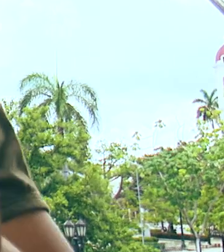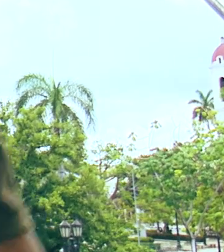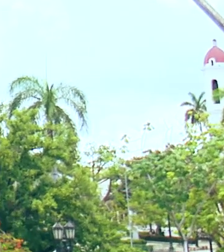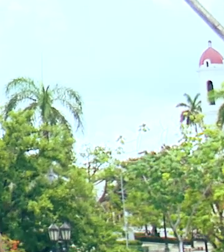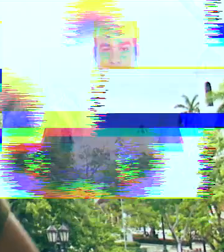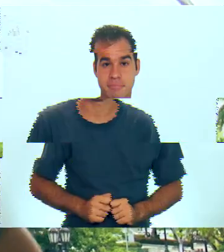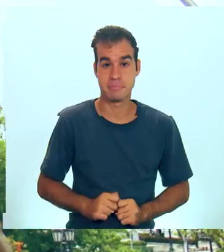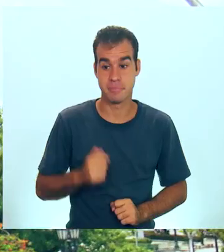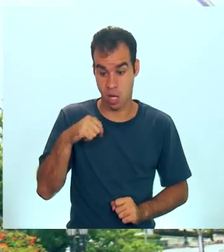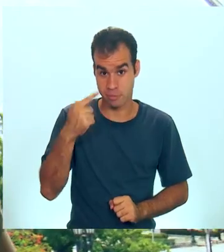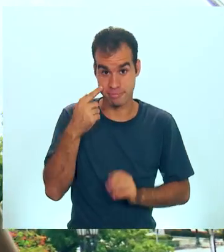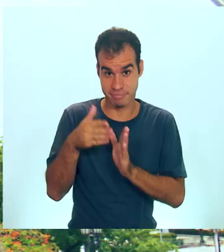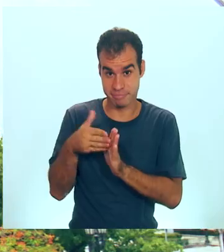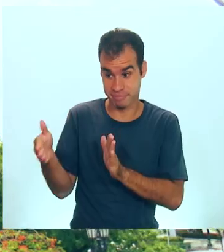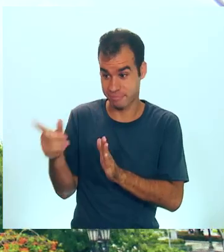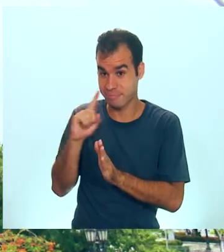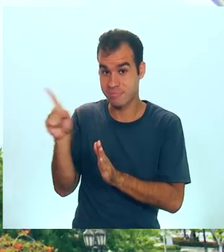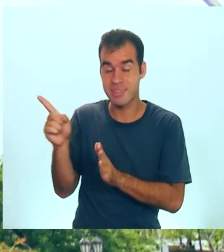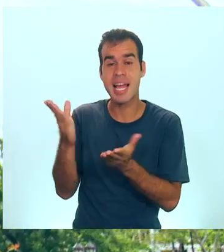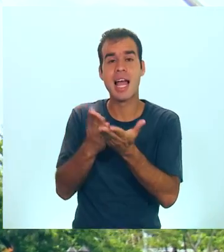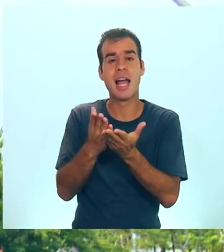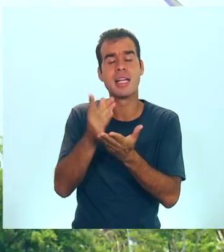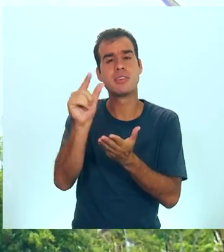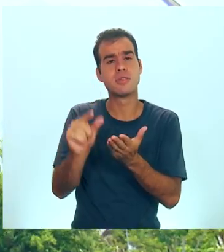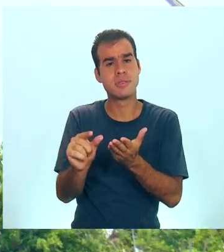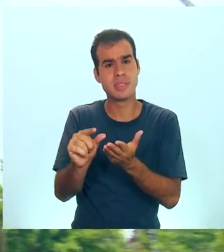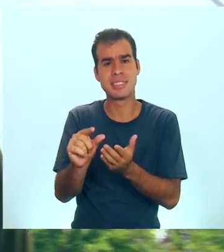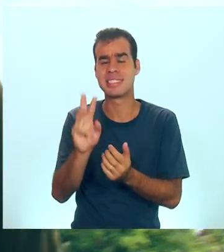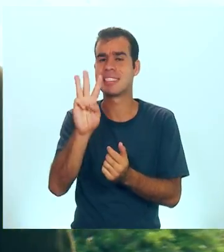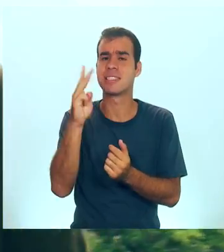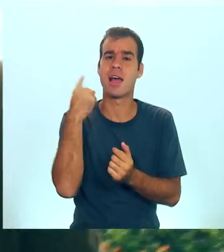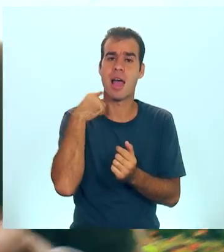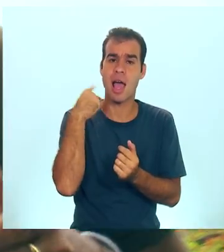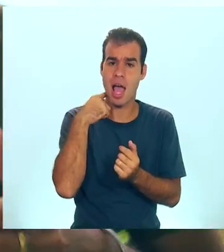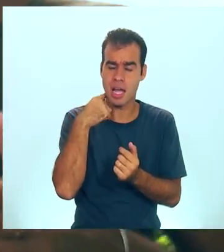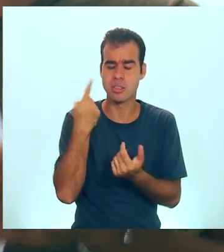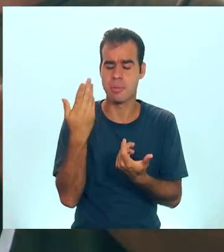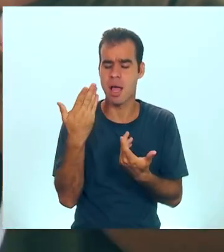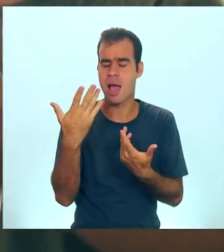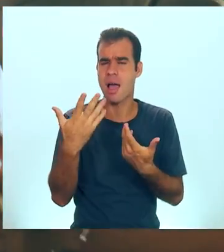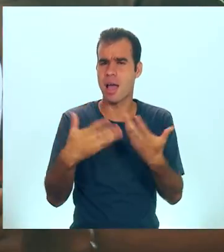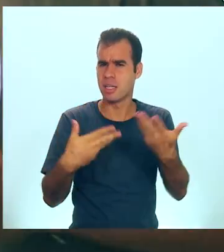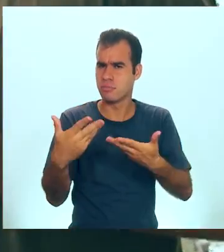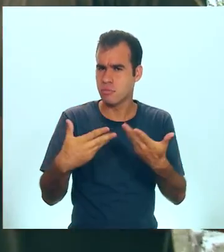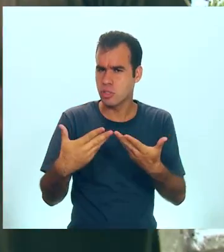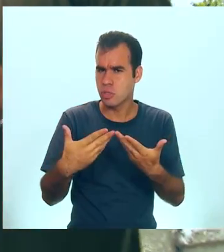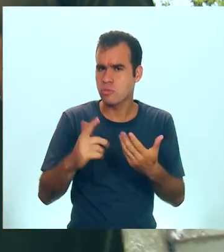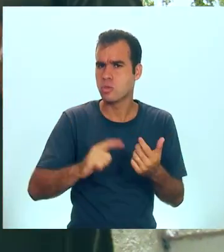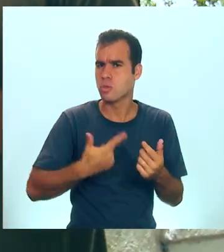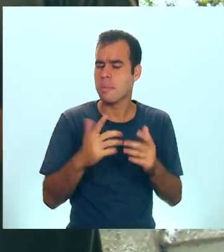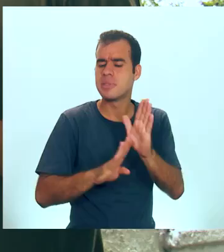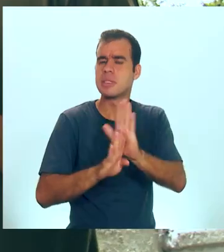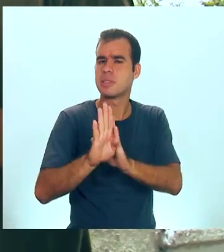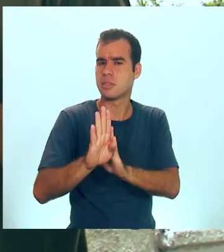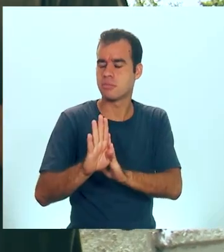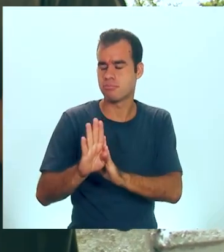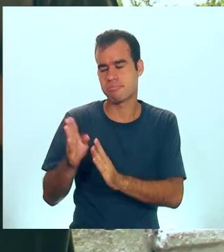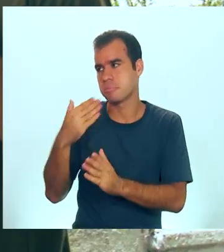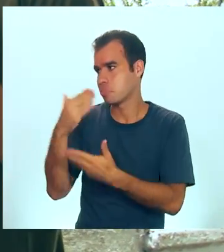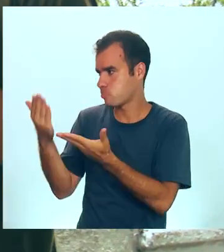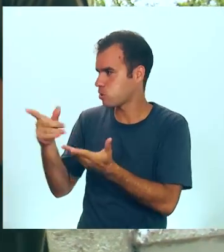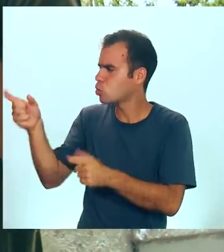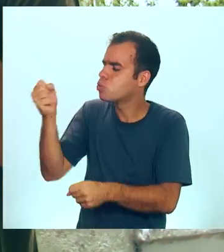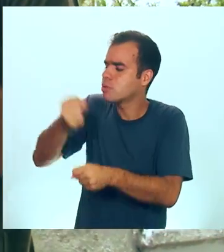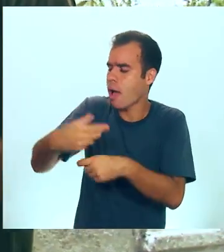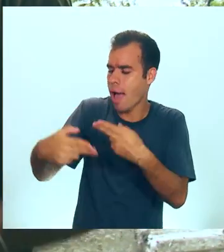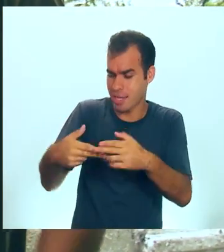Y a mi lado tengo a Leinay Pérez Pérez, ella es estudiante de tercer año de Gestión Sociocultural para el Desarrollo. Bienvenida, Leinay, y cuéntame cuál ha